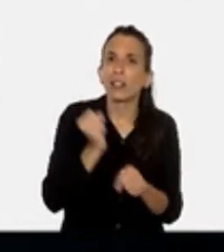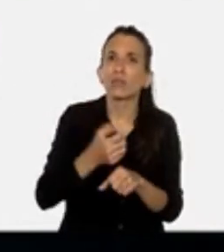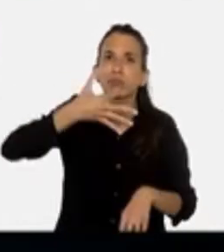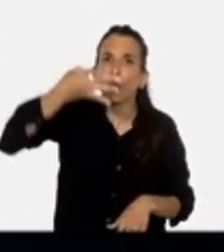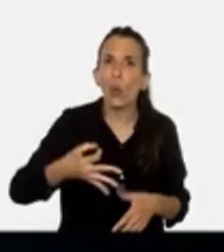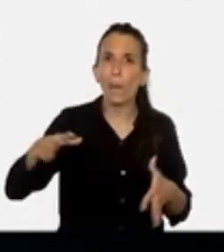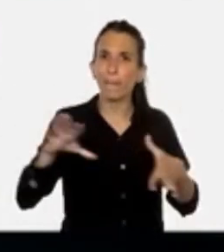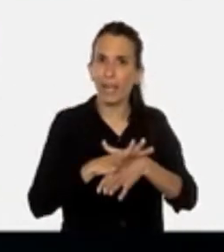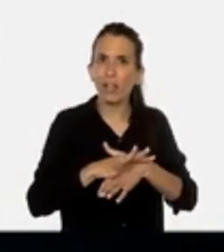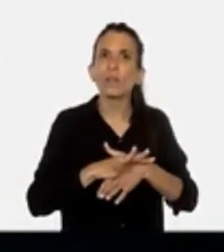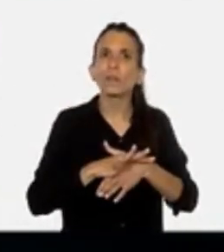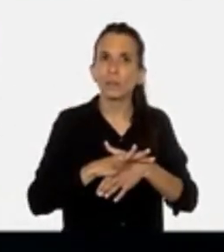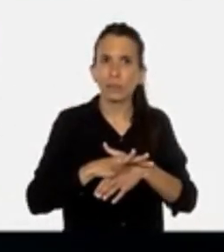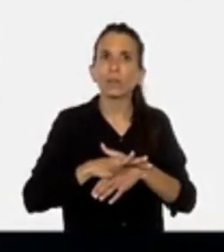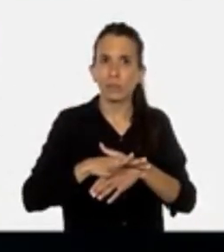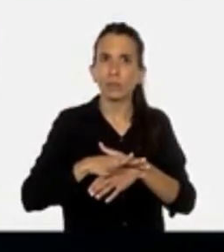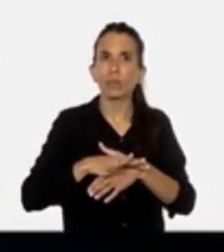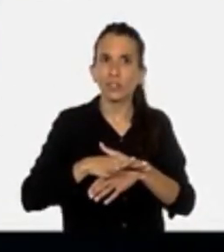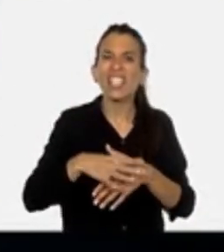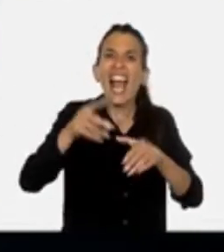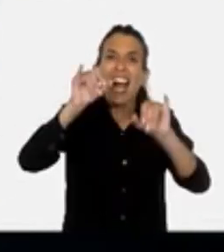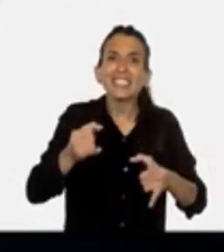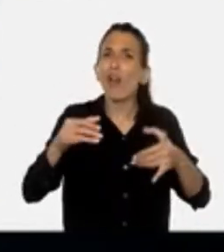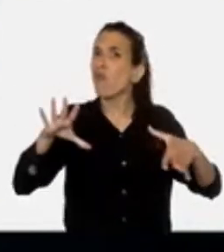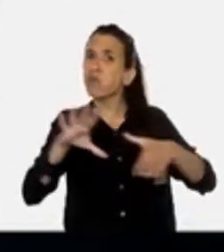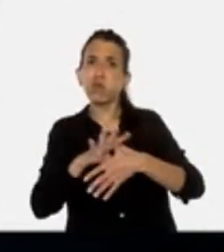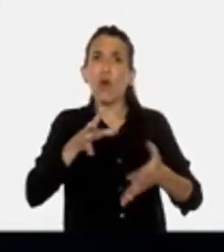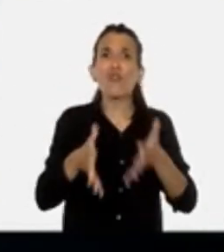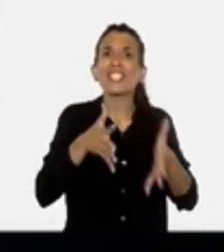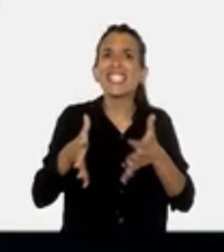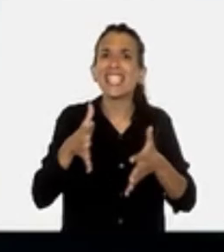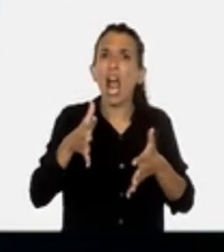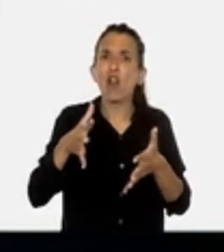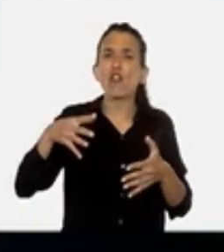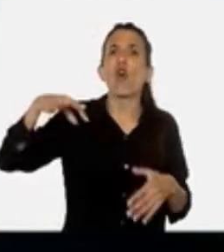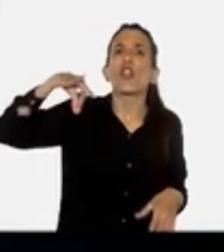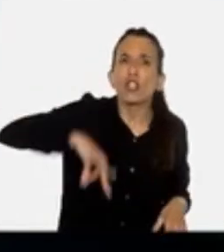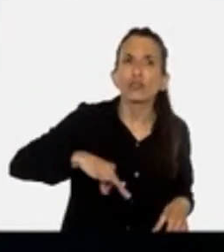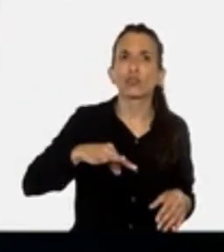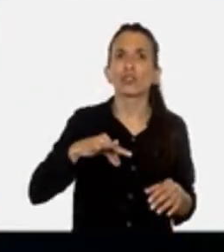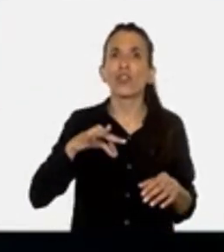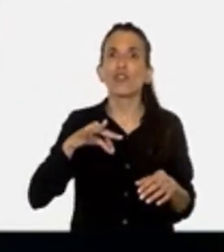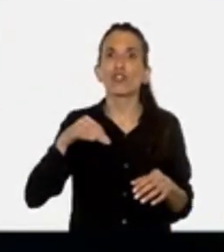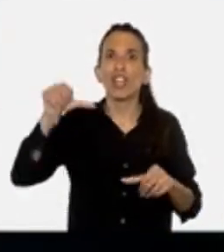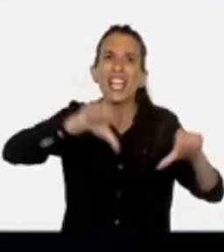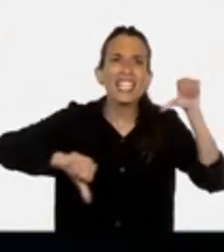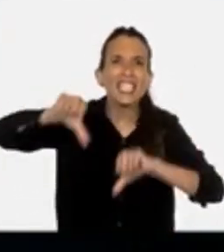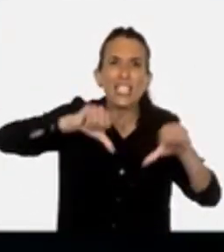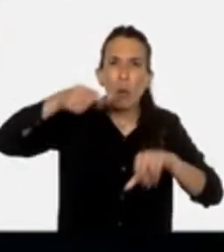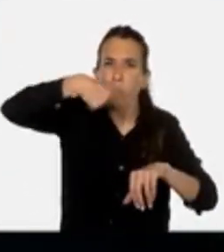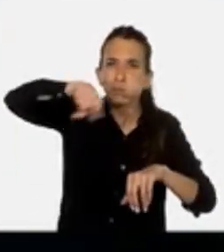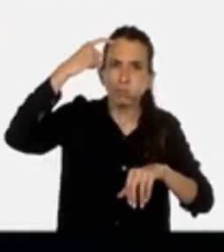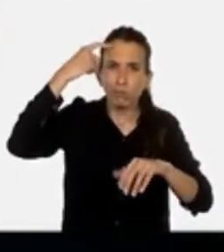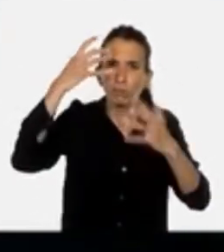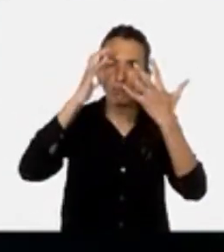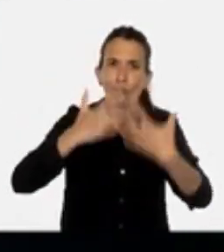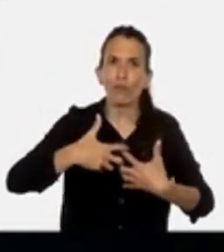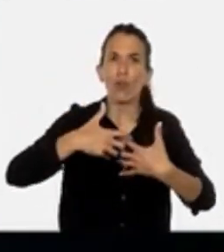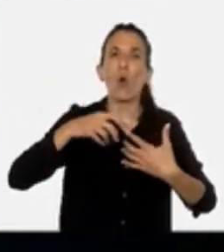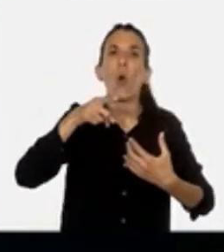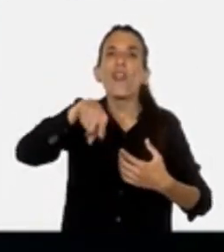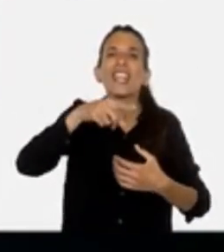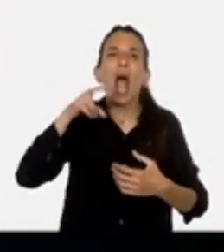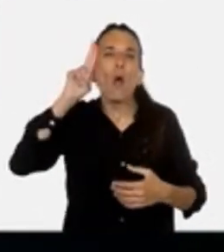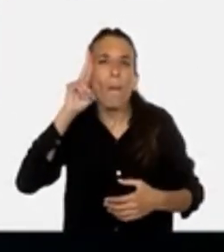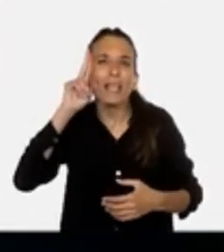al mínimo necesario en función de los avances tecnológicos y de la ciencia y donde desaparezca obviamente la desocupación